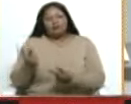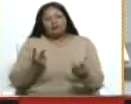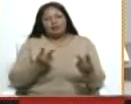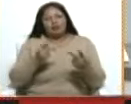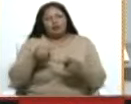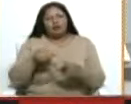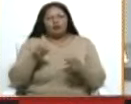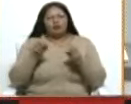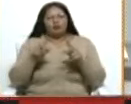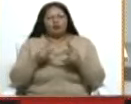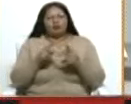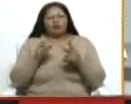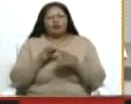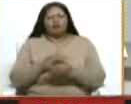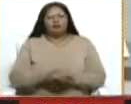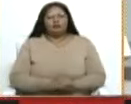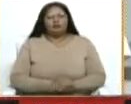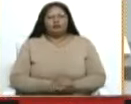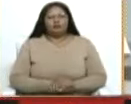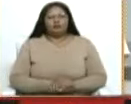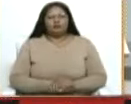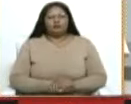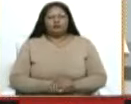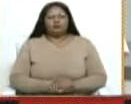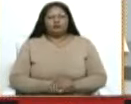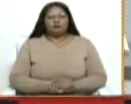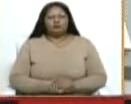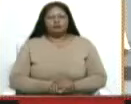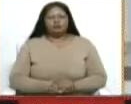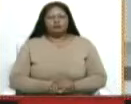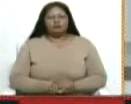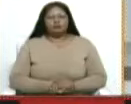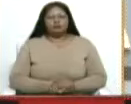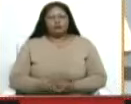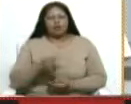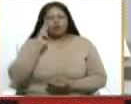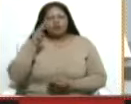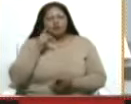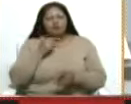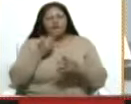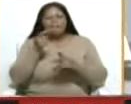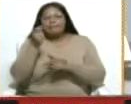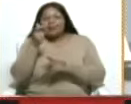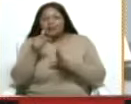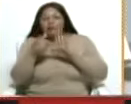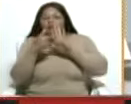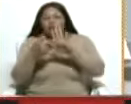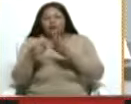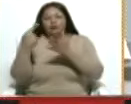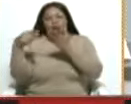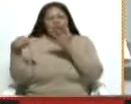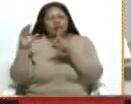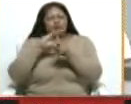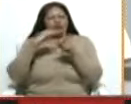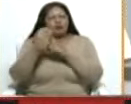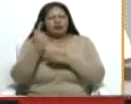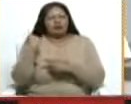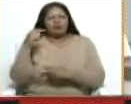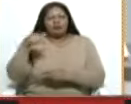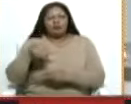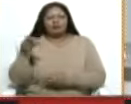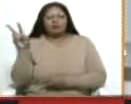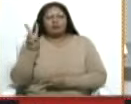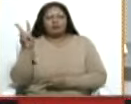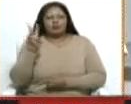oportunidad de estar aquí en este programa. Bueno, lo que tú dices, ahí lo que vimos fue una pequeña muestra de lo que es nuestra diversidad cultural. Imagínense lo que tenemos